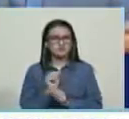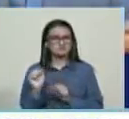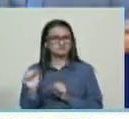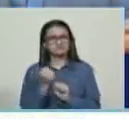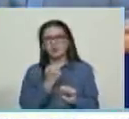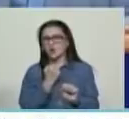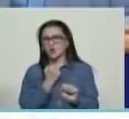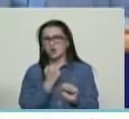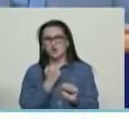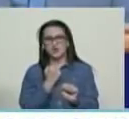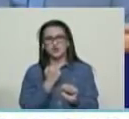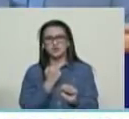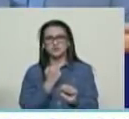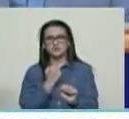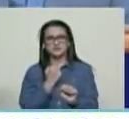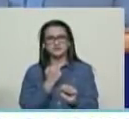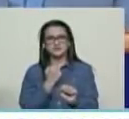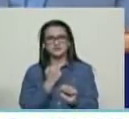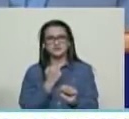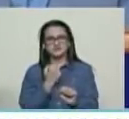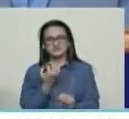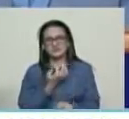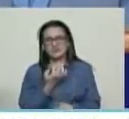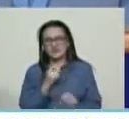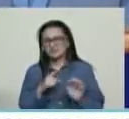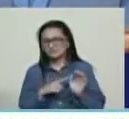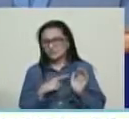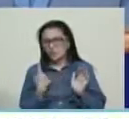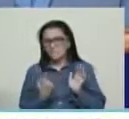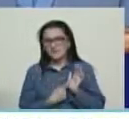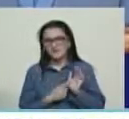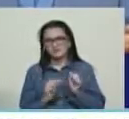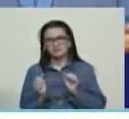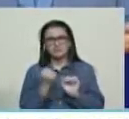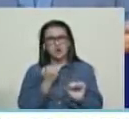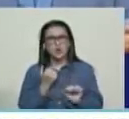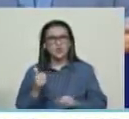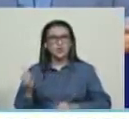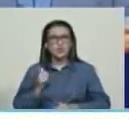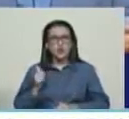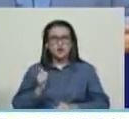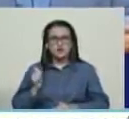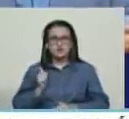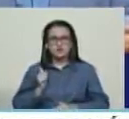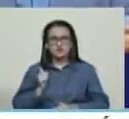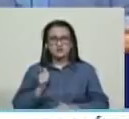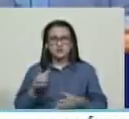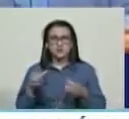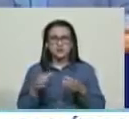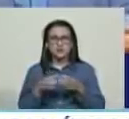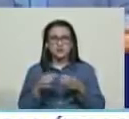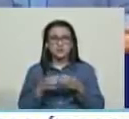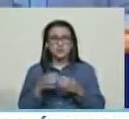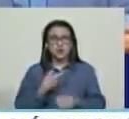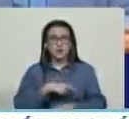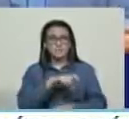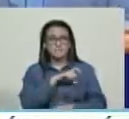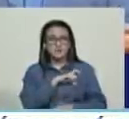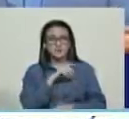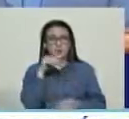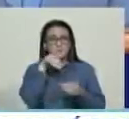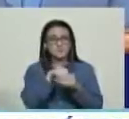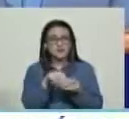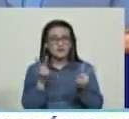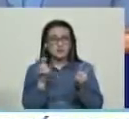rechazamos absolutamente y en todas sus partes cualquier intento del Parlamento español de meterse